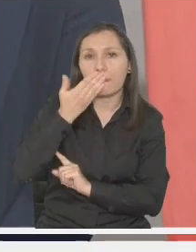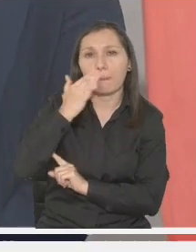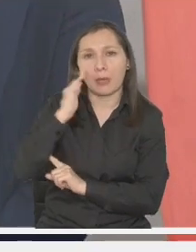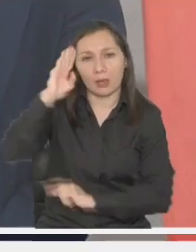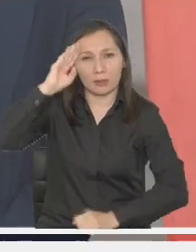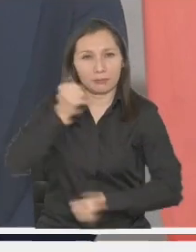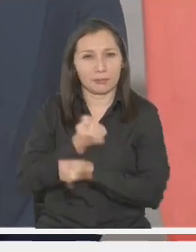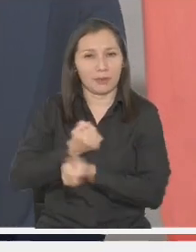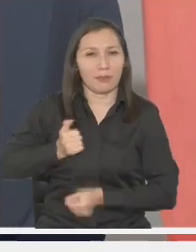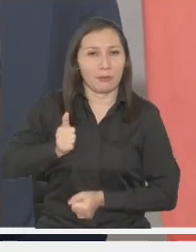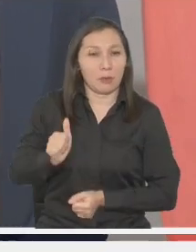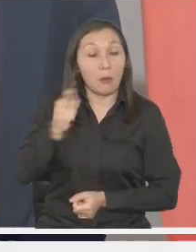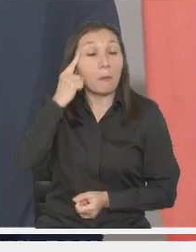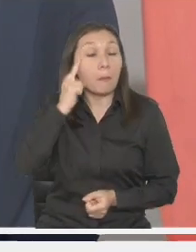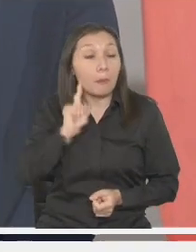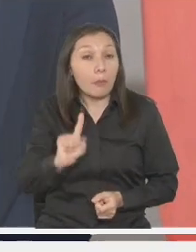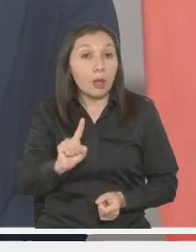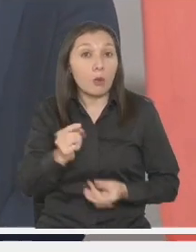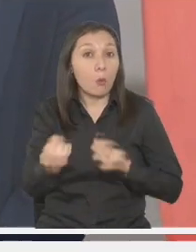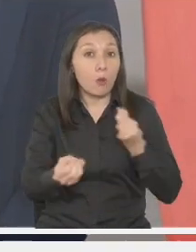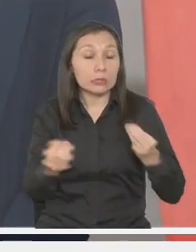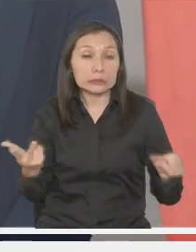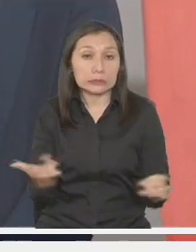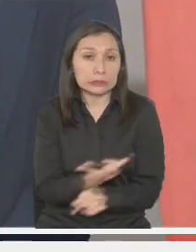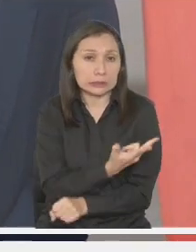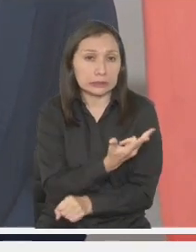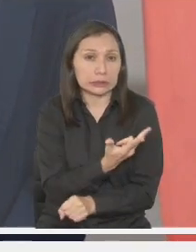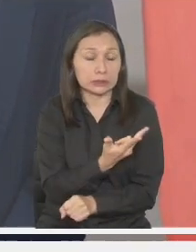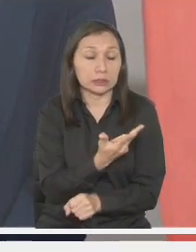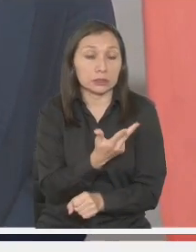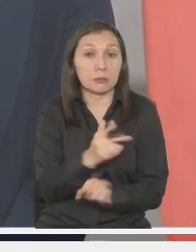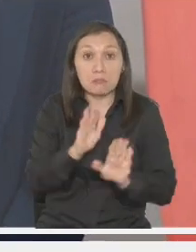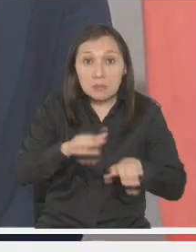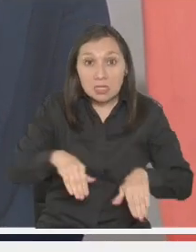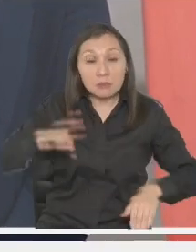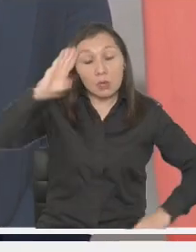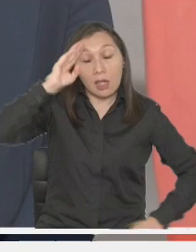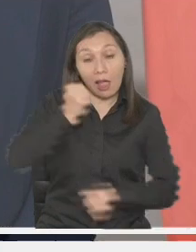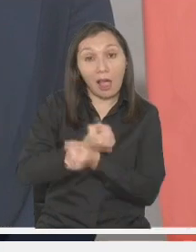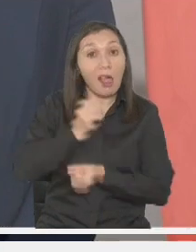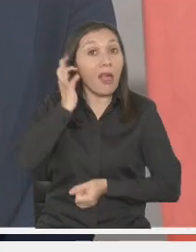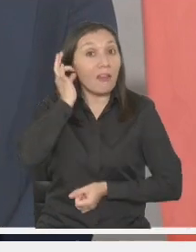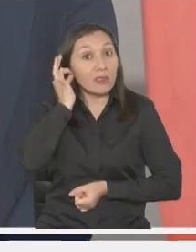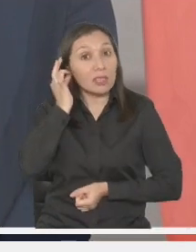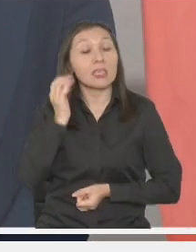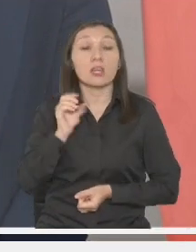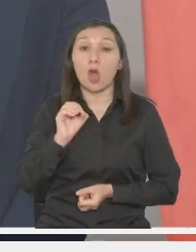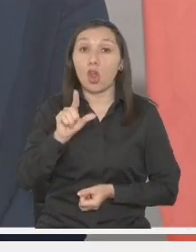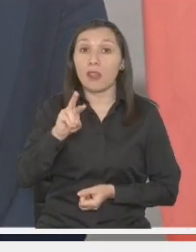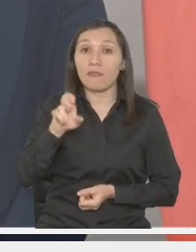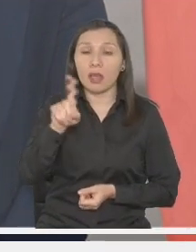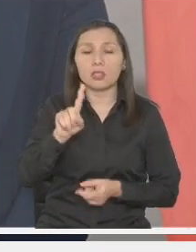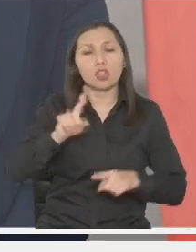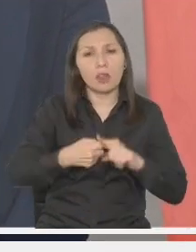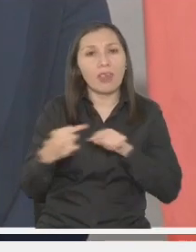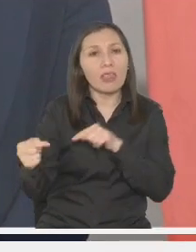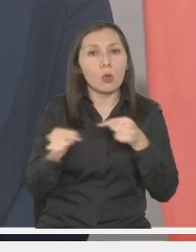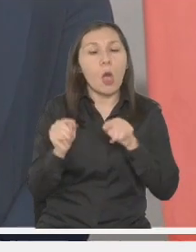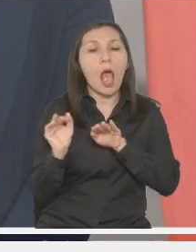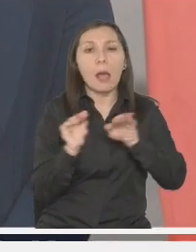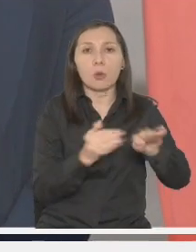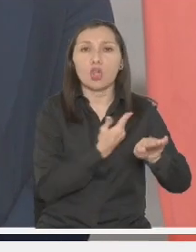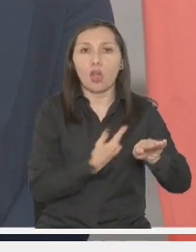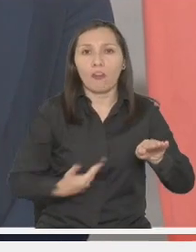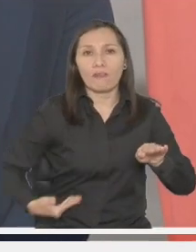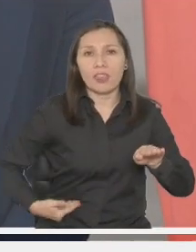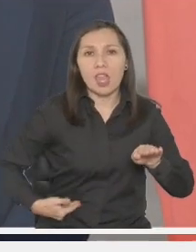las policías. Sin embargo, cuando sucede una tragedia como la de la sargento Olivares, se vuelve a poner en discusión el apoyo del gobierno a